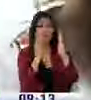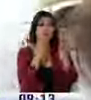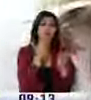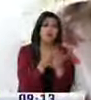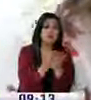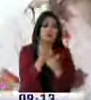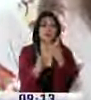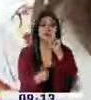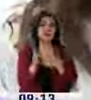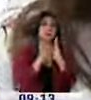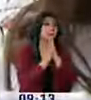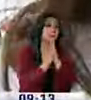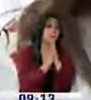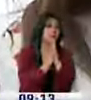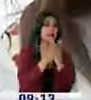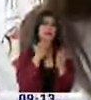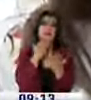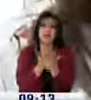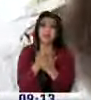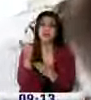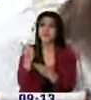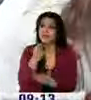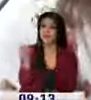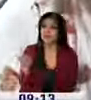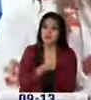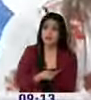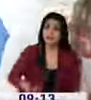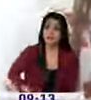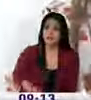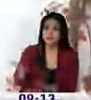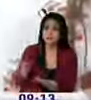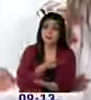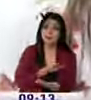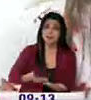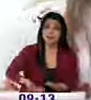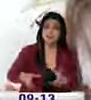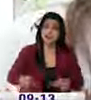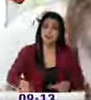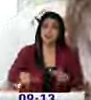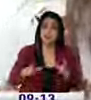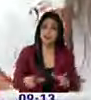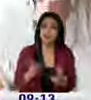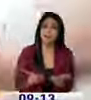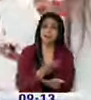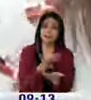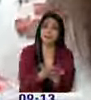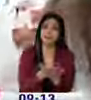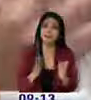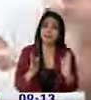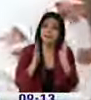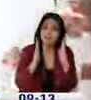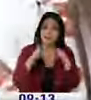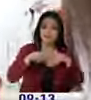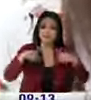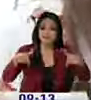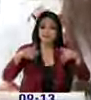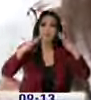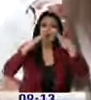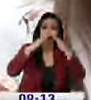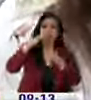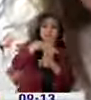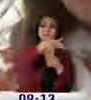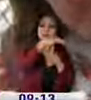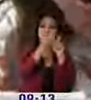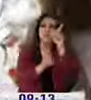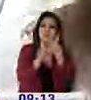las demandas de la gente. Agradezcale al presidente Lenín Moreno que ha acogido nuestros planteamientos desde los balcones, desde los